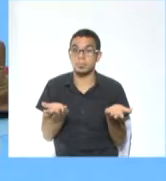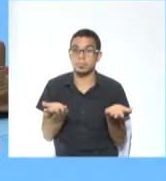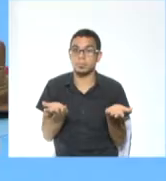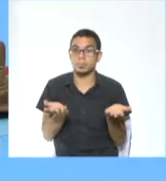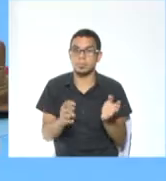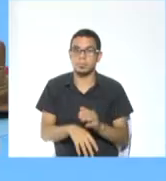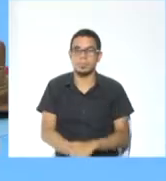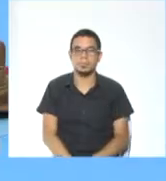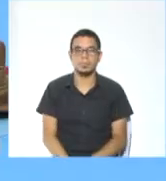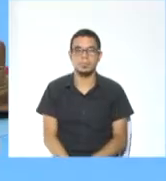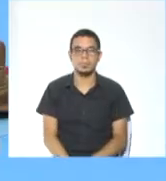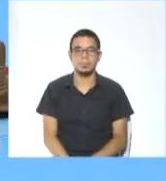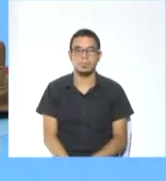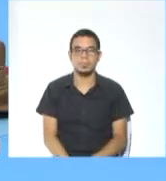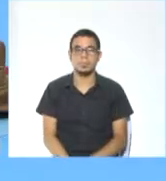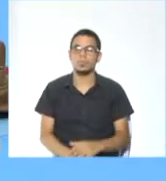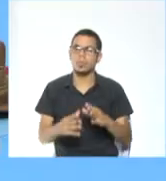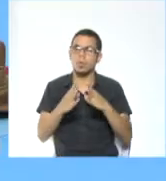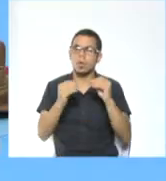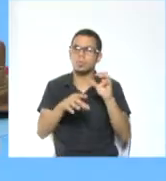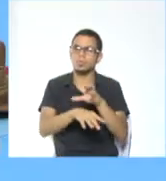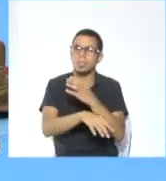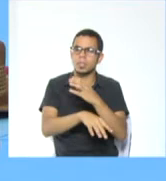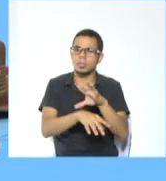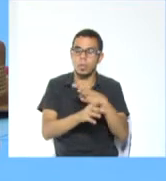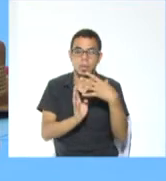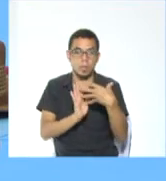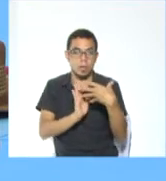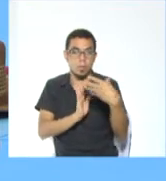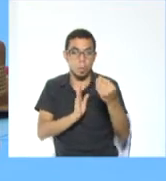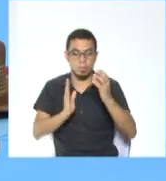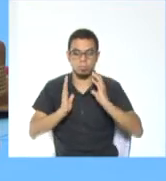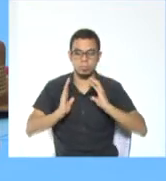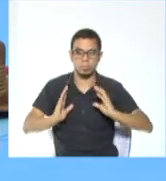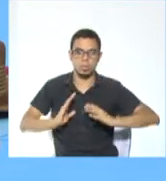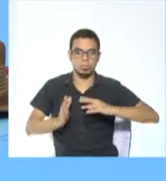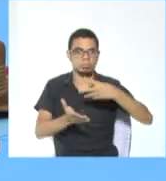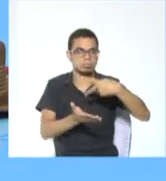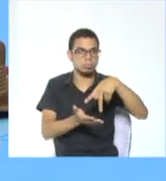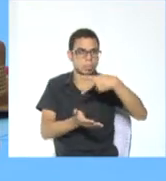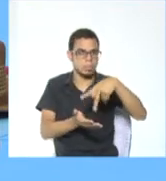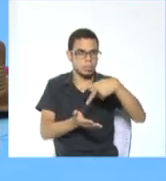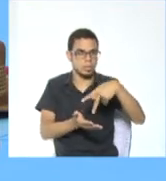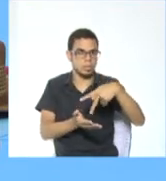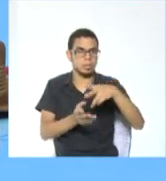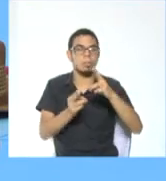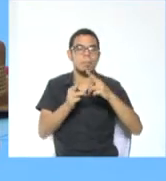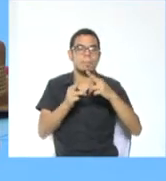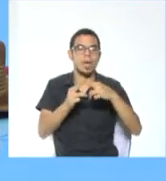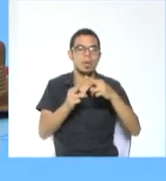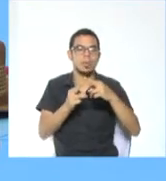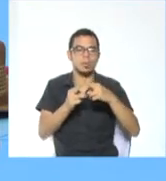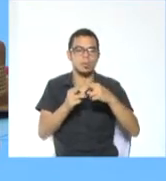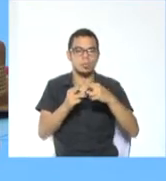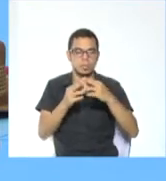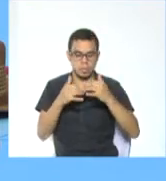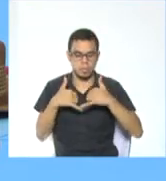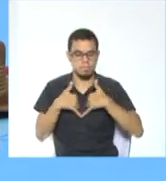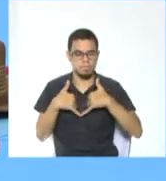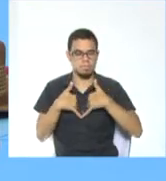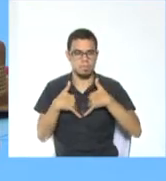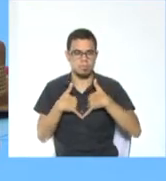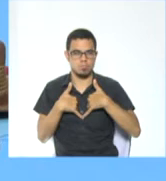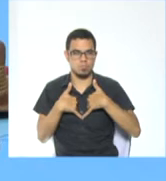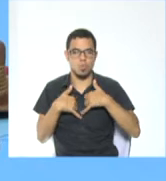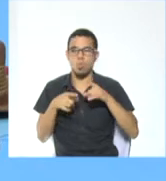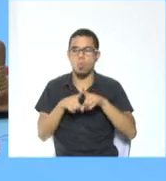paca. Estas canciones hacemos que ellos muevan su cuerpo y vayan conociendo también las partes de ellos. Otra actividad que